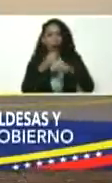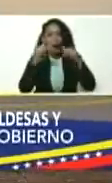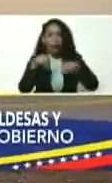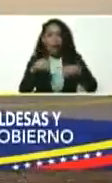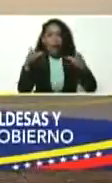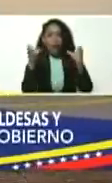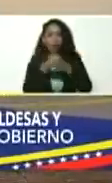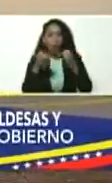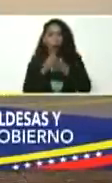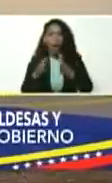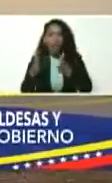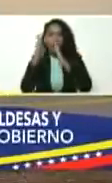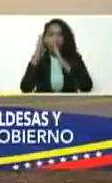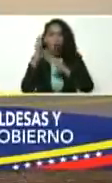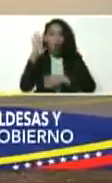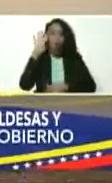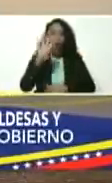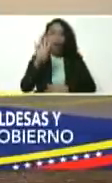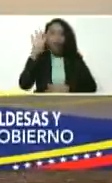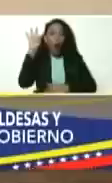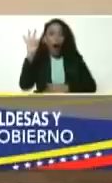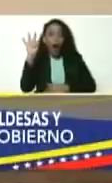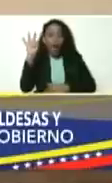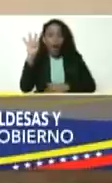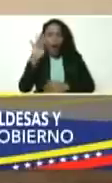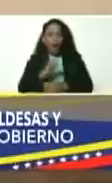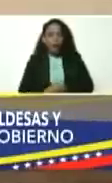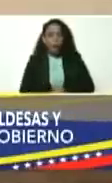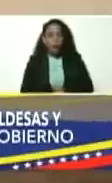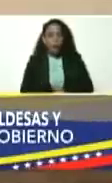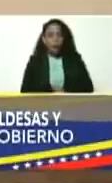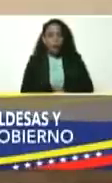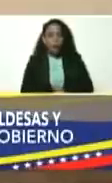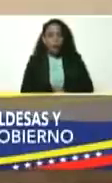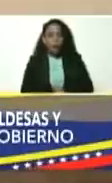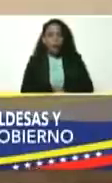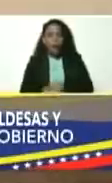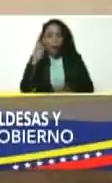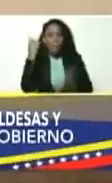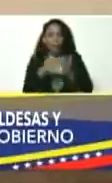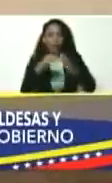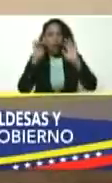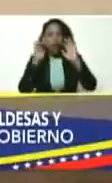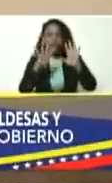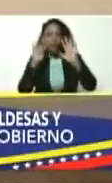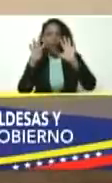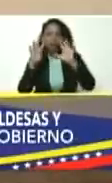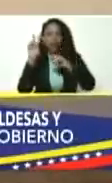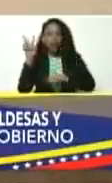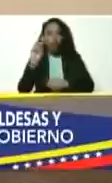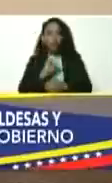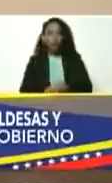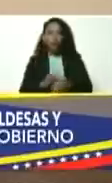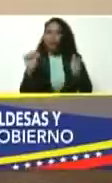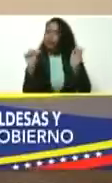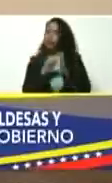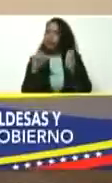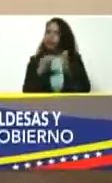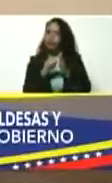cuartel de la montaña el cuartel del 4 de febrero de 1992 donde